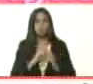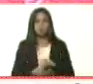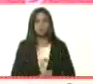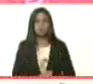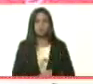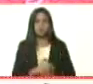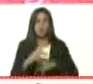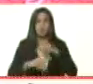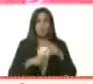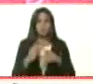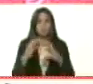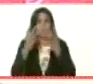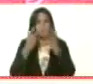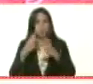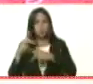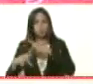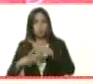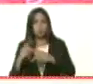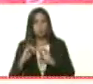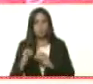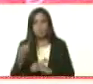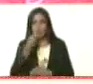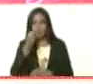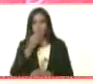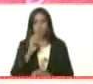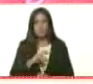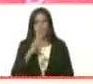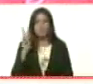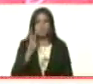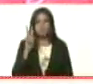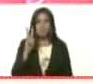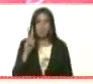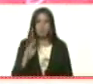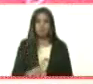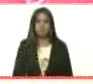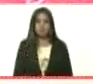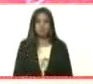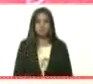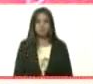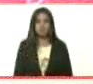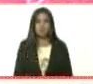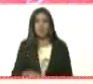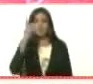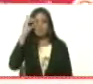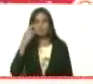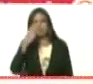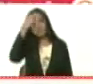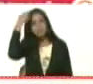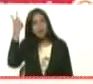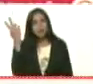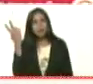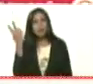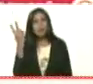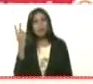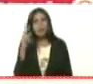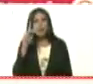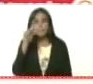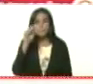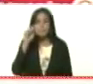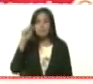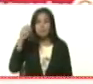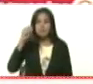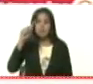los procesos productivos del alimento en Venezuela. ¿Ah? Delcy, Tarek, Piñate.